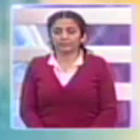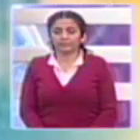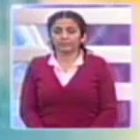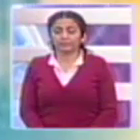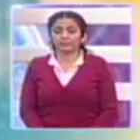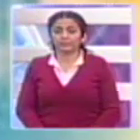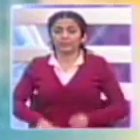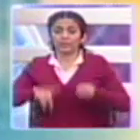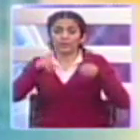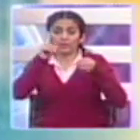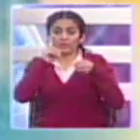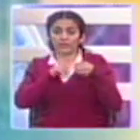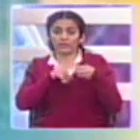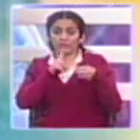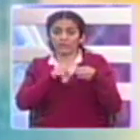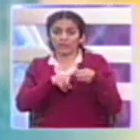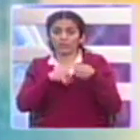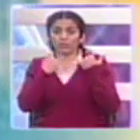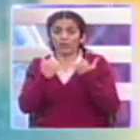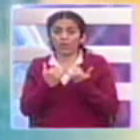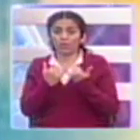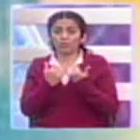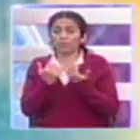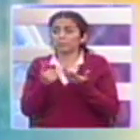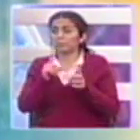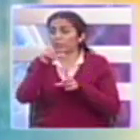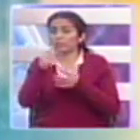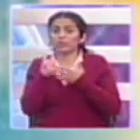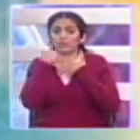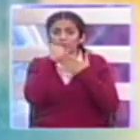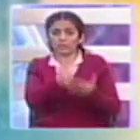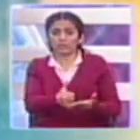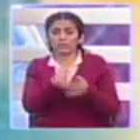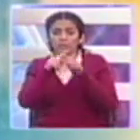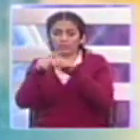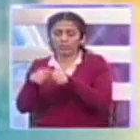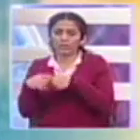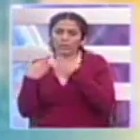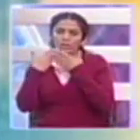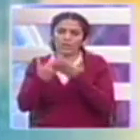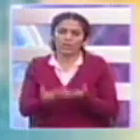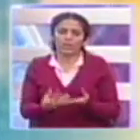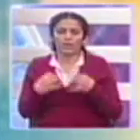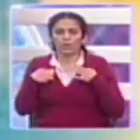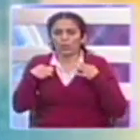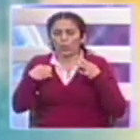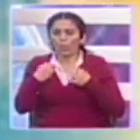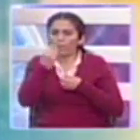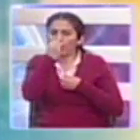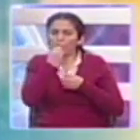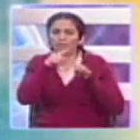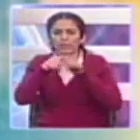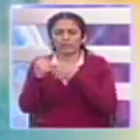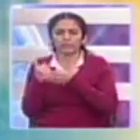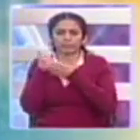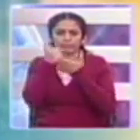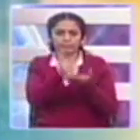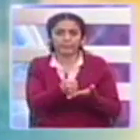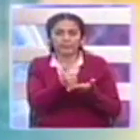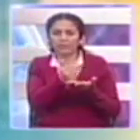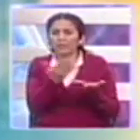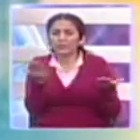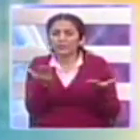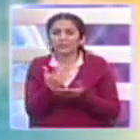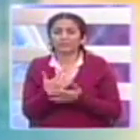En Iquitos se receptan víveres, agua y ropa para damnificados por el sismo de 5,8 grados en Esmeraldas. Para ampliarnos